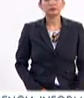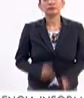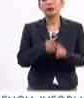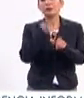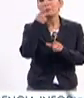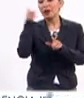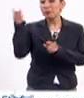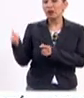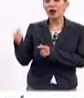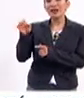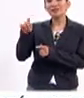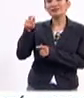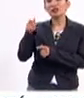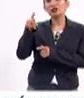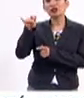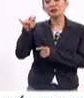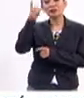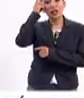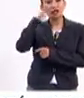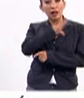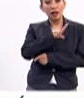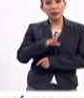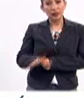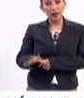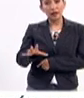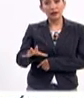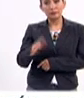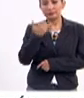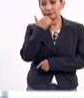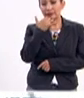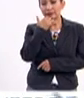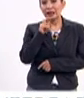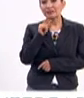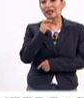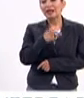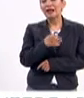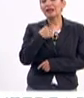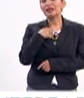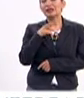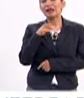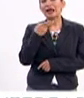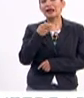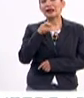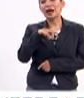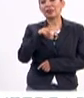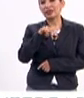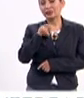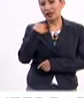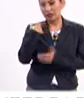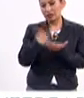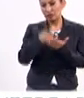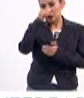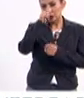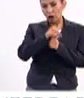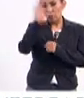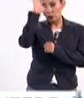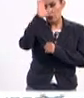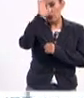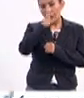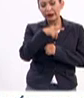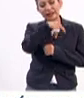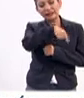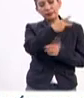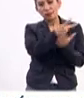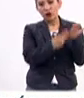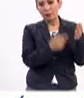Seguimos hablando con Esther Torres, directora general, Esther Hernández Torres, directora general de Vinculación Cultural de la Secretaría de Cultura. Hablamos precisamente de